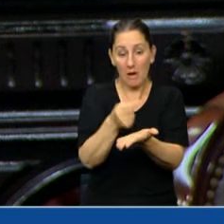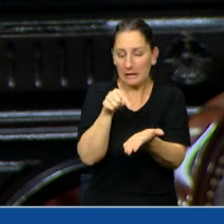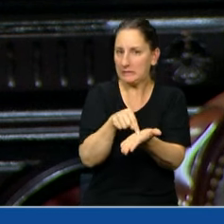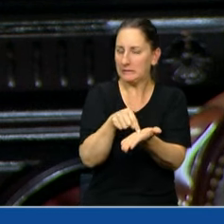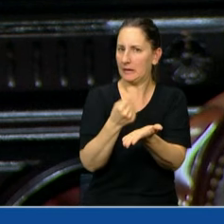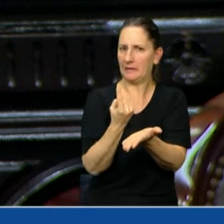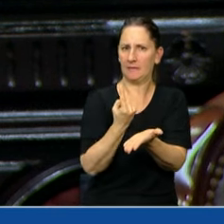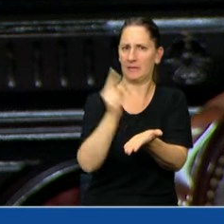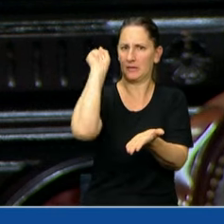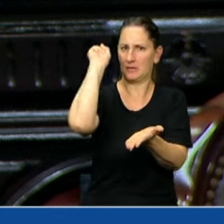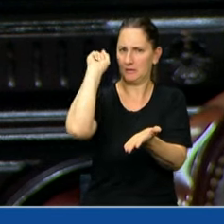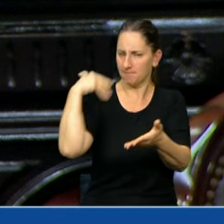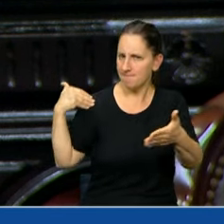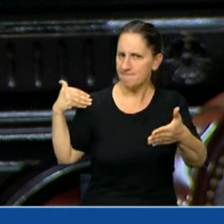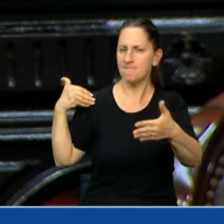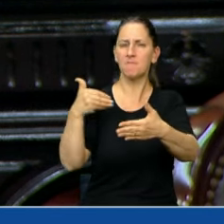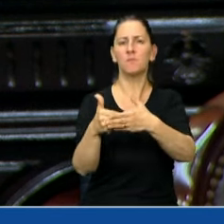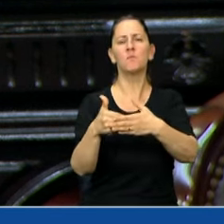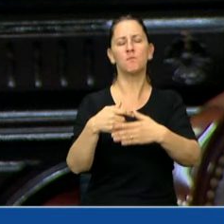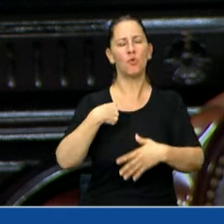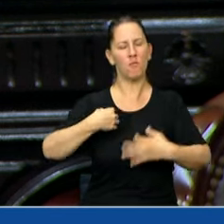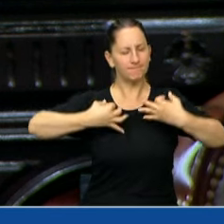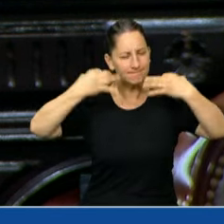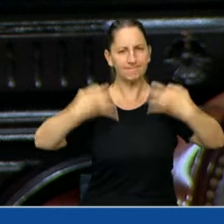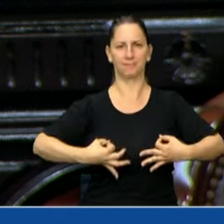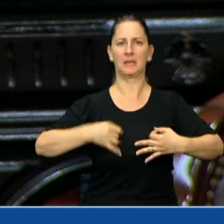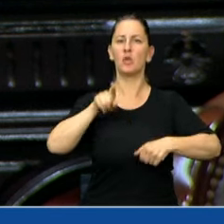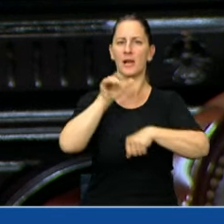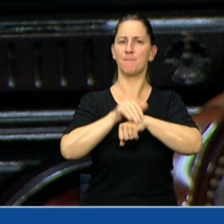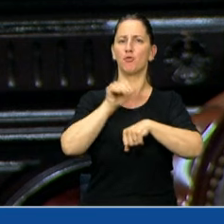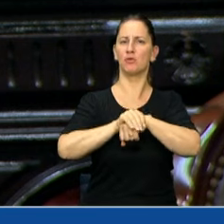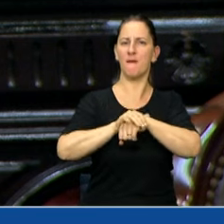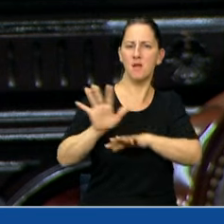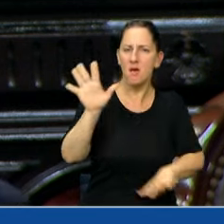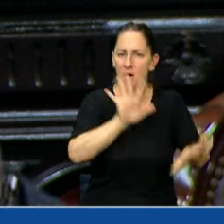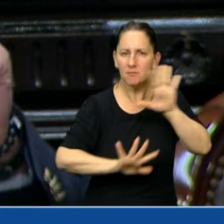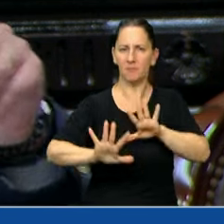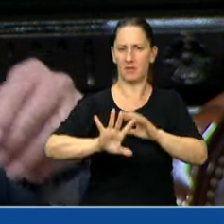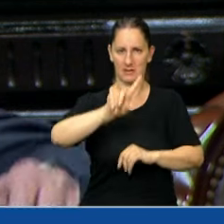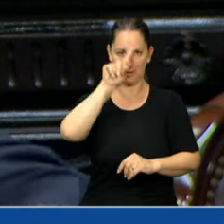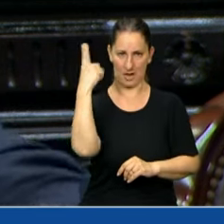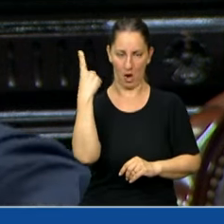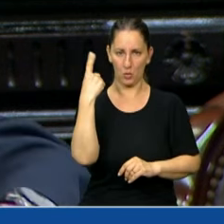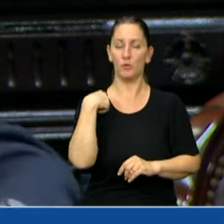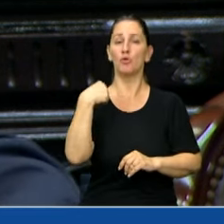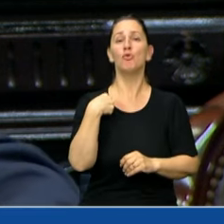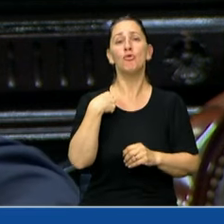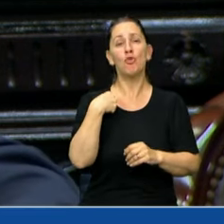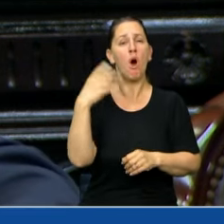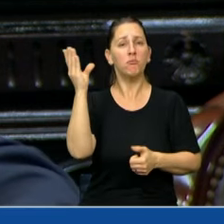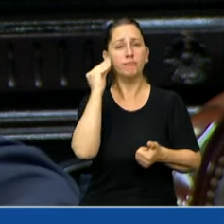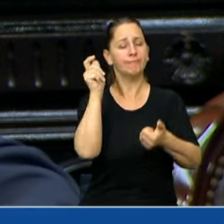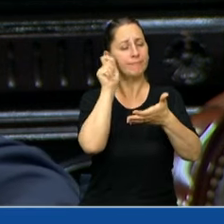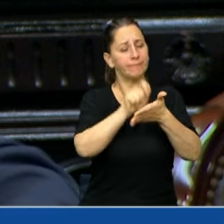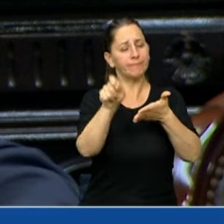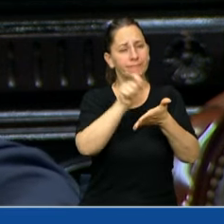historia y yo confío en que es una política de estado mire he tomado nota de